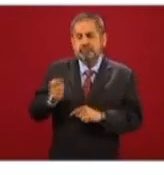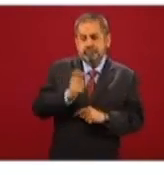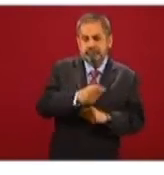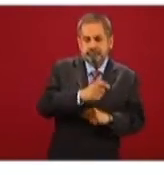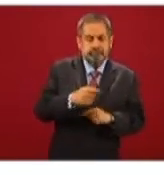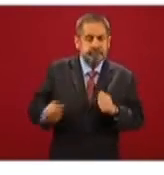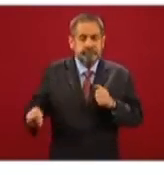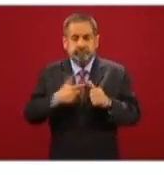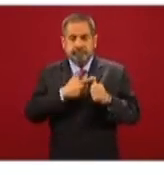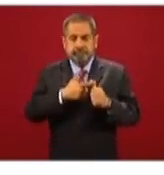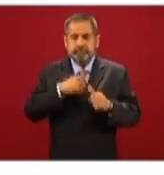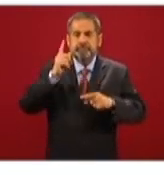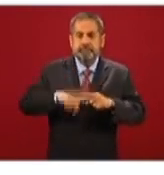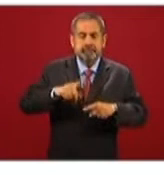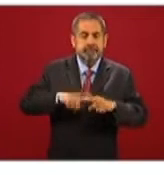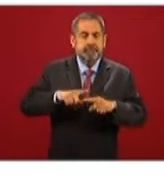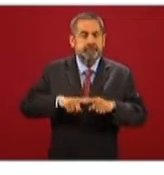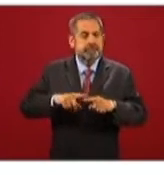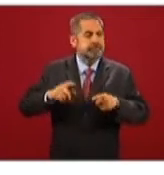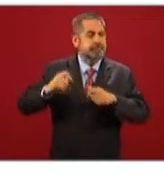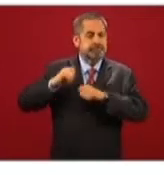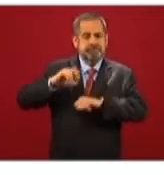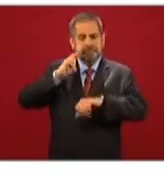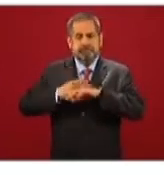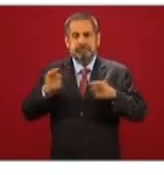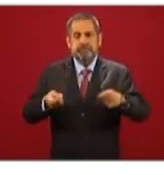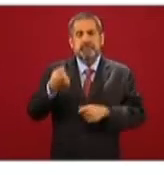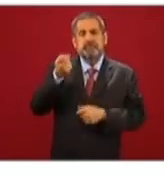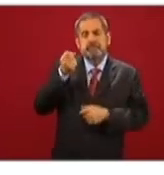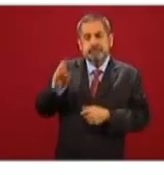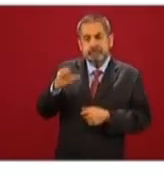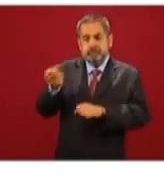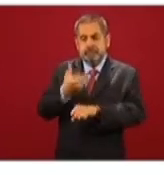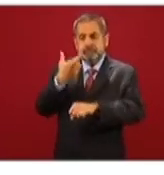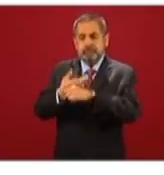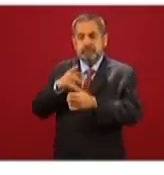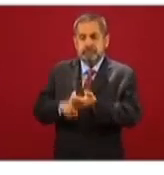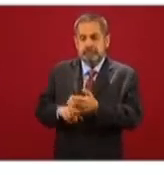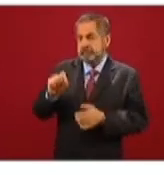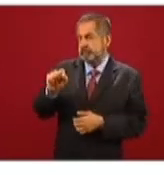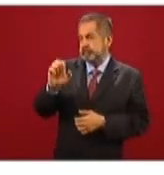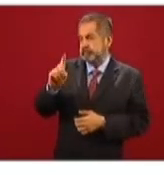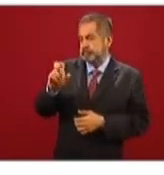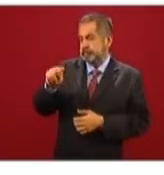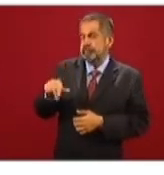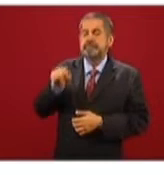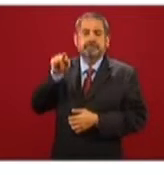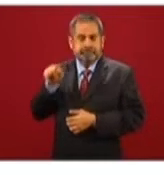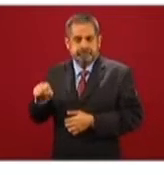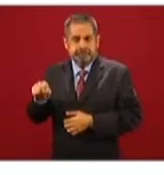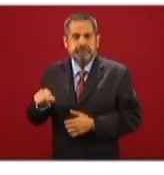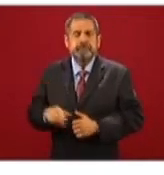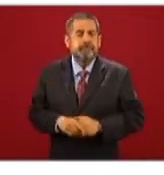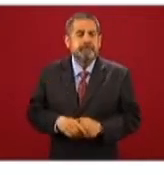ocupando la presidencia del Consejo de Administración el subsecretario de la Defensa Nacional.